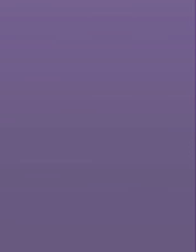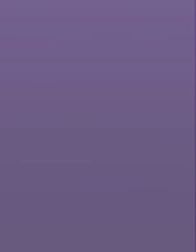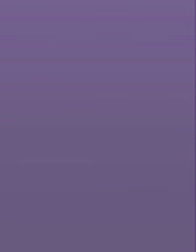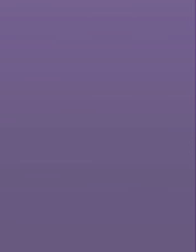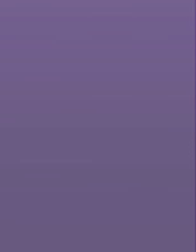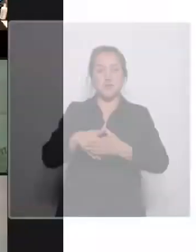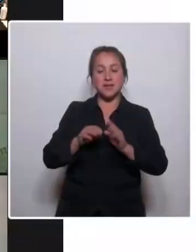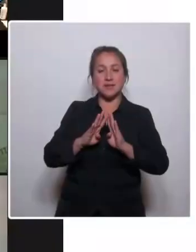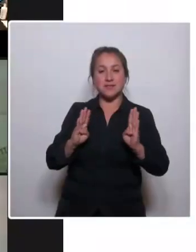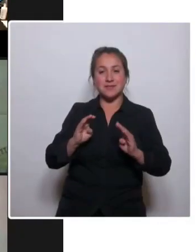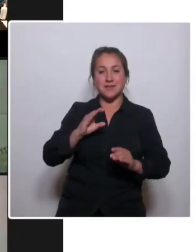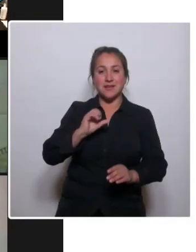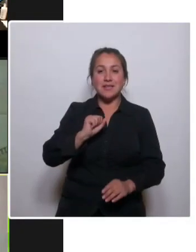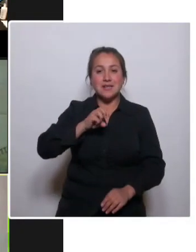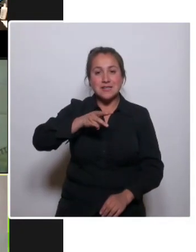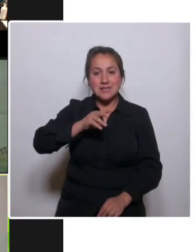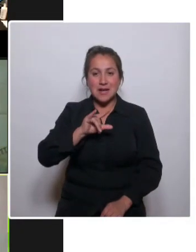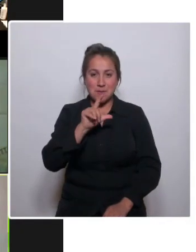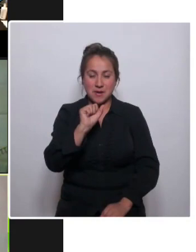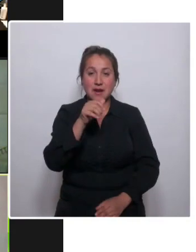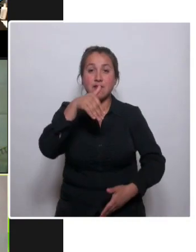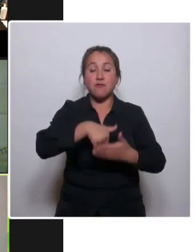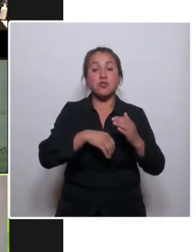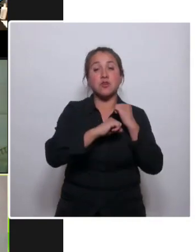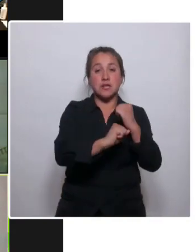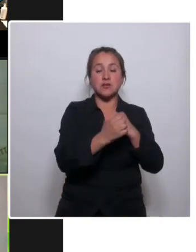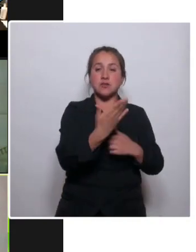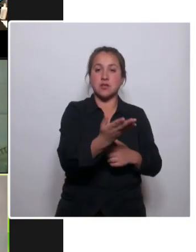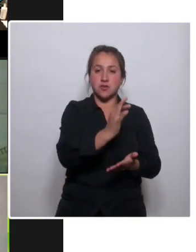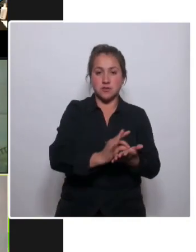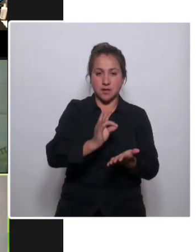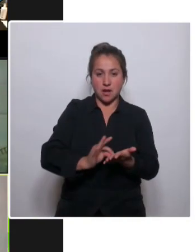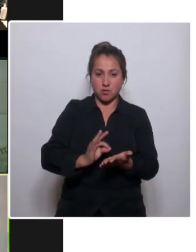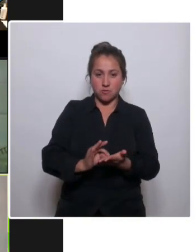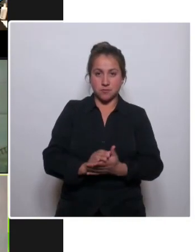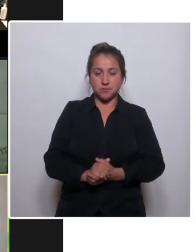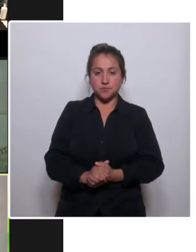Camila Zárate? Voto en contra, señor secretario.